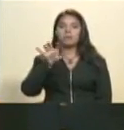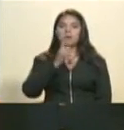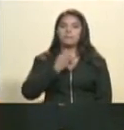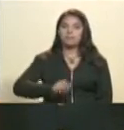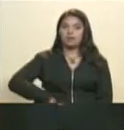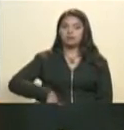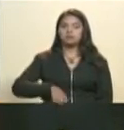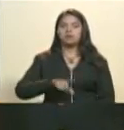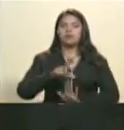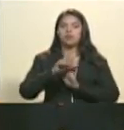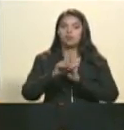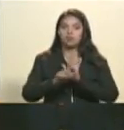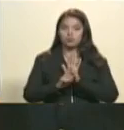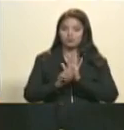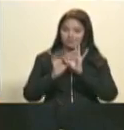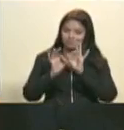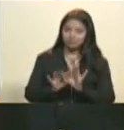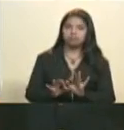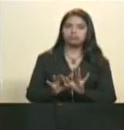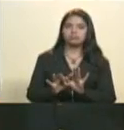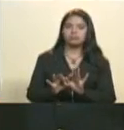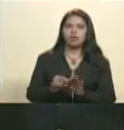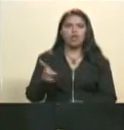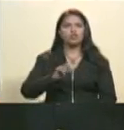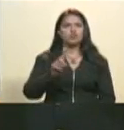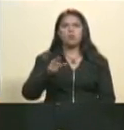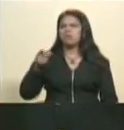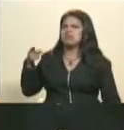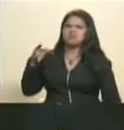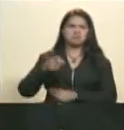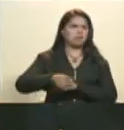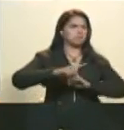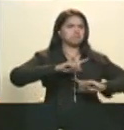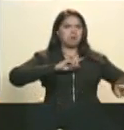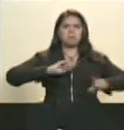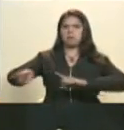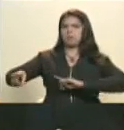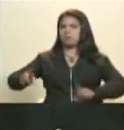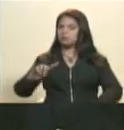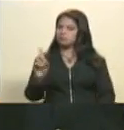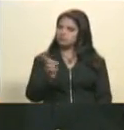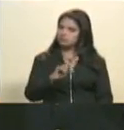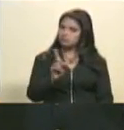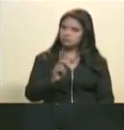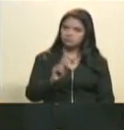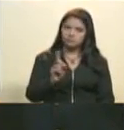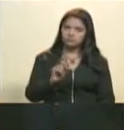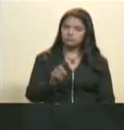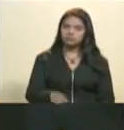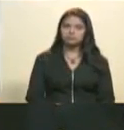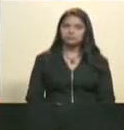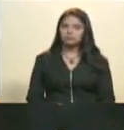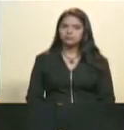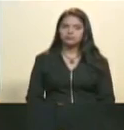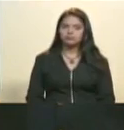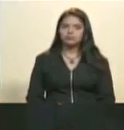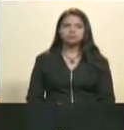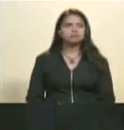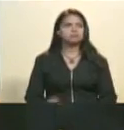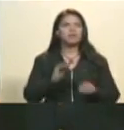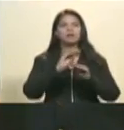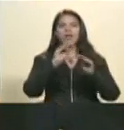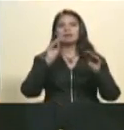Presidente constitucional, no es un dictador, no es un dictador quien llama